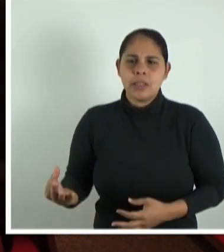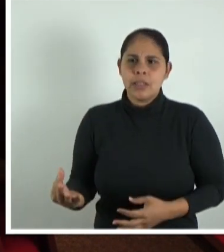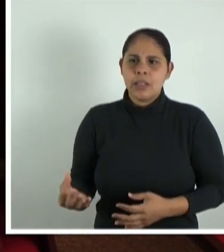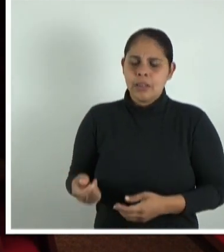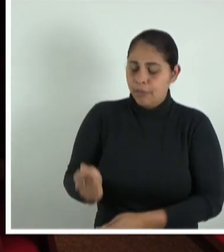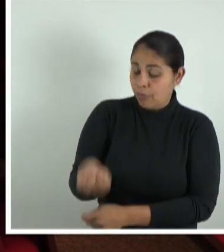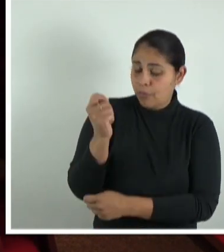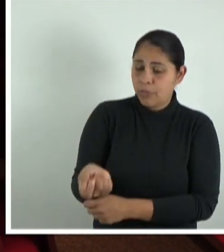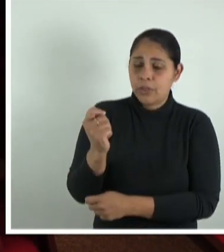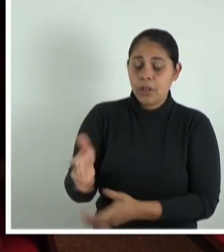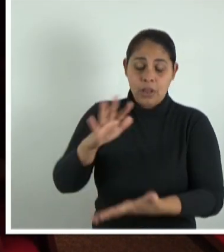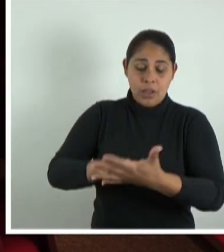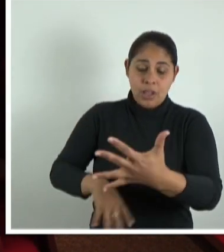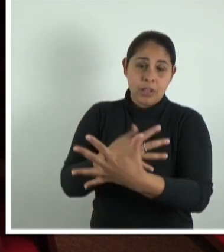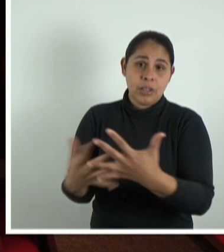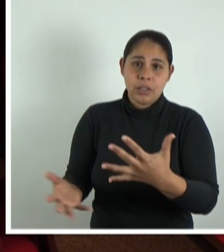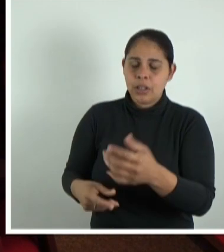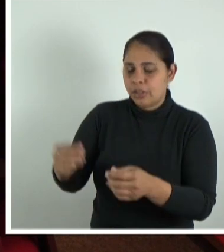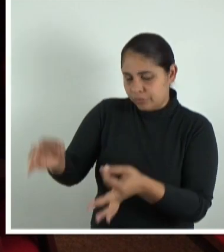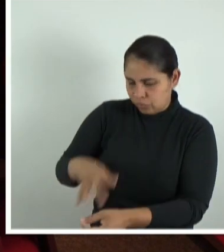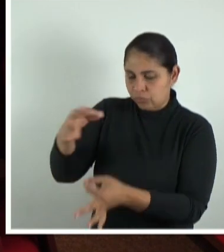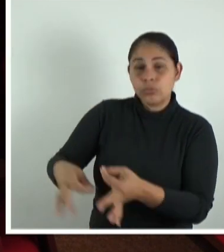Catatizo significa